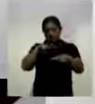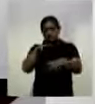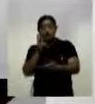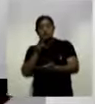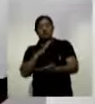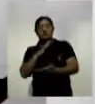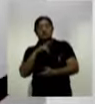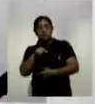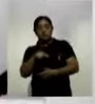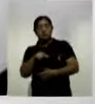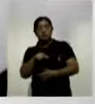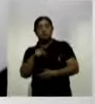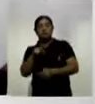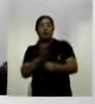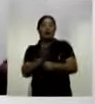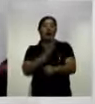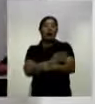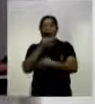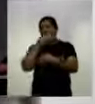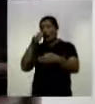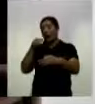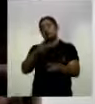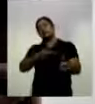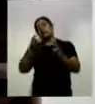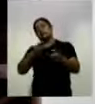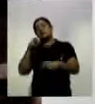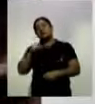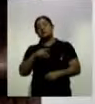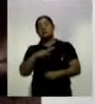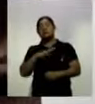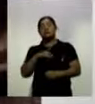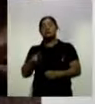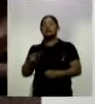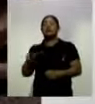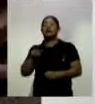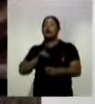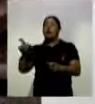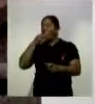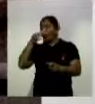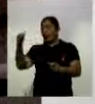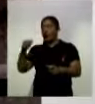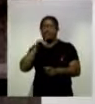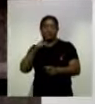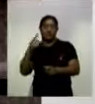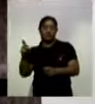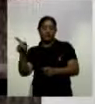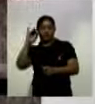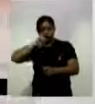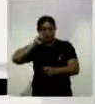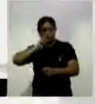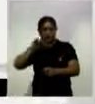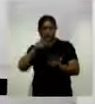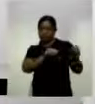que cuenta con una predenuncia por robo. Por lo anterior, los policías pusieron a disposición del agente del Ministerio Público la unidad para los trámites legales y